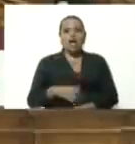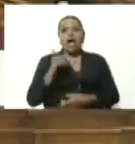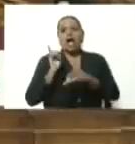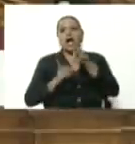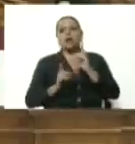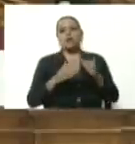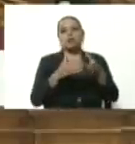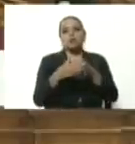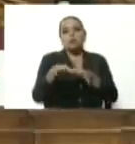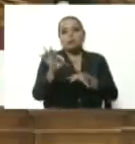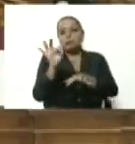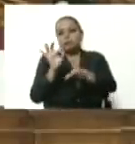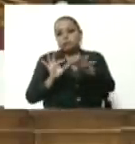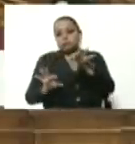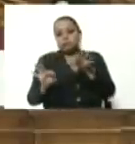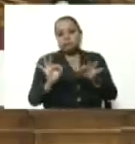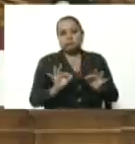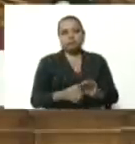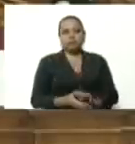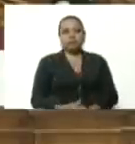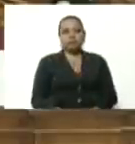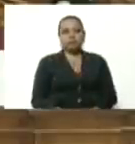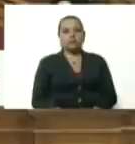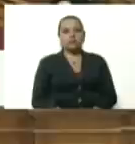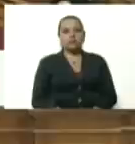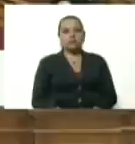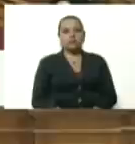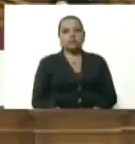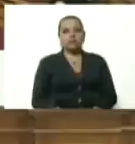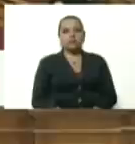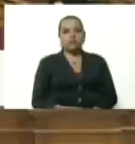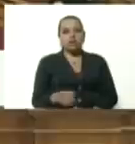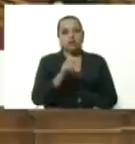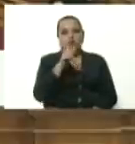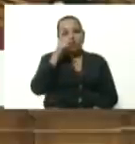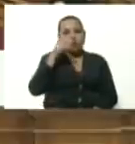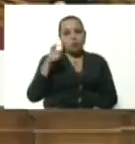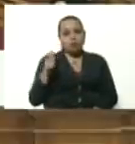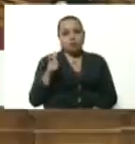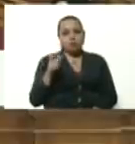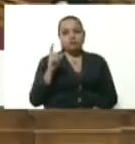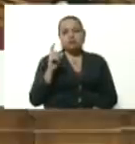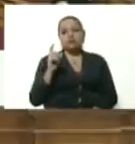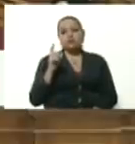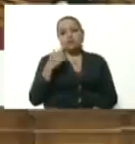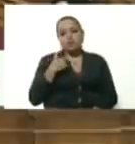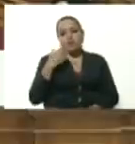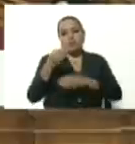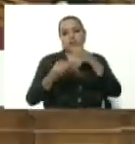excepciones, y no hablo de los pueblos, hablo de los gobiernos,